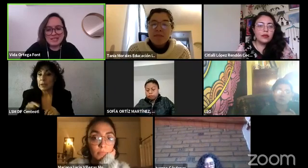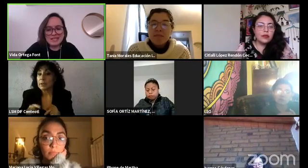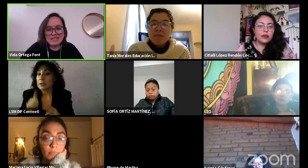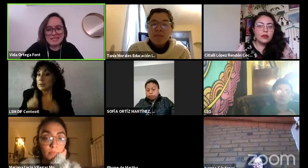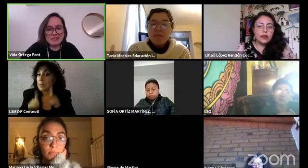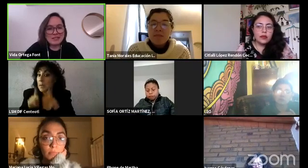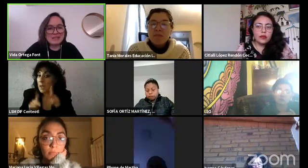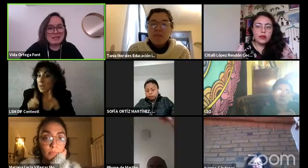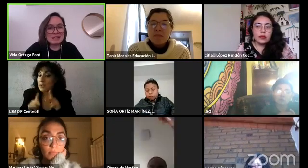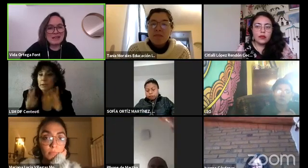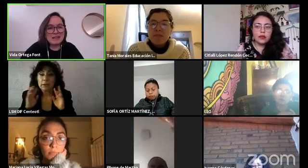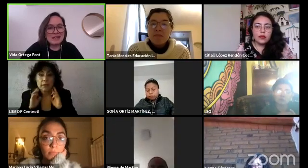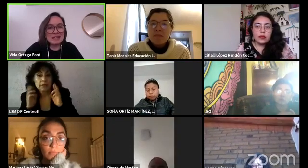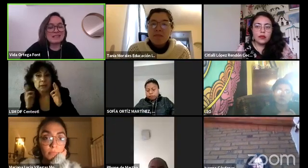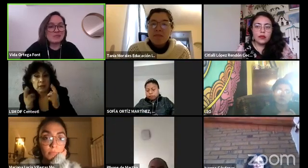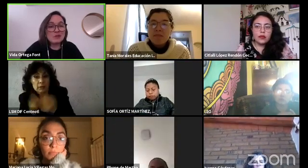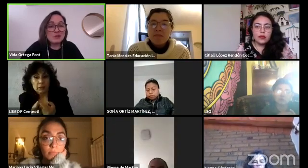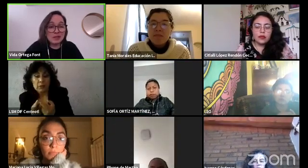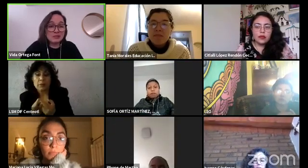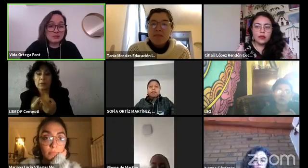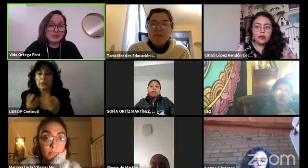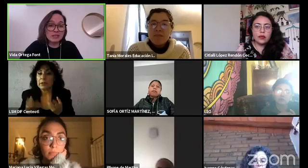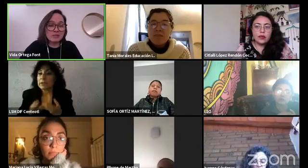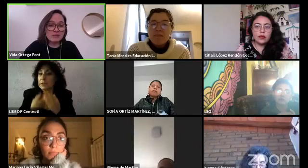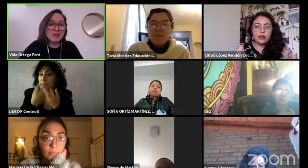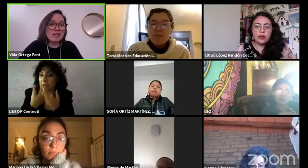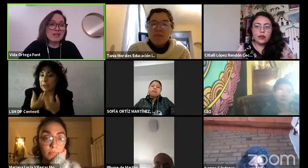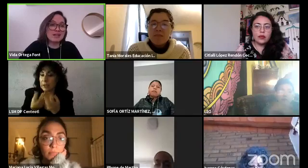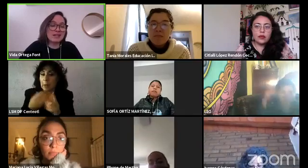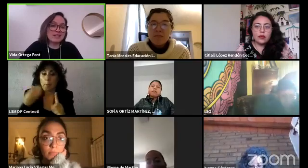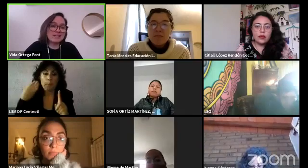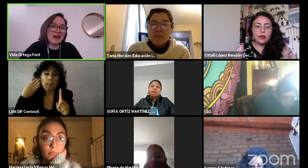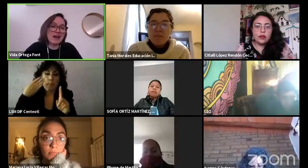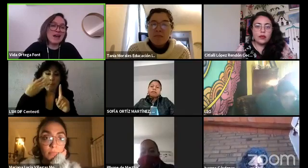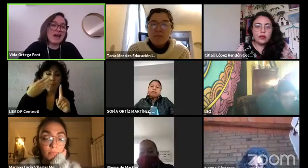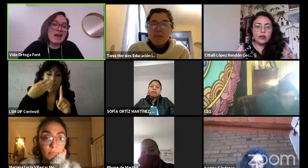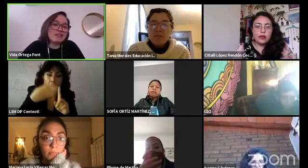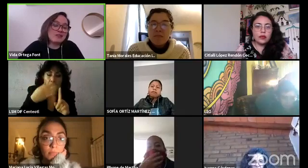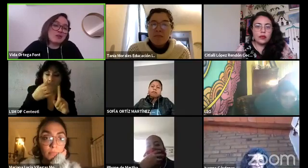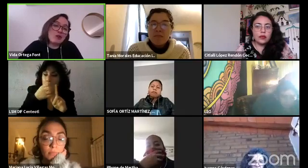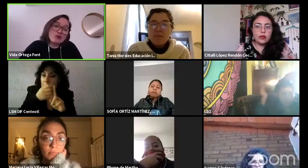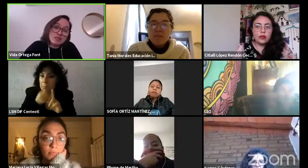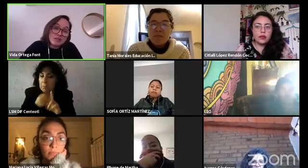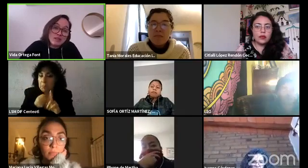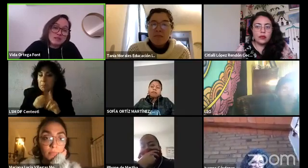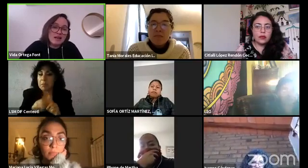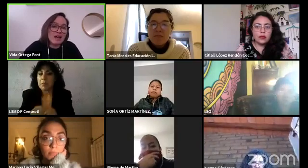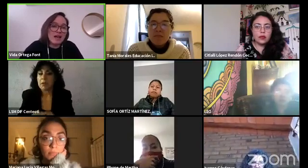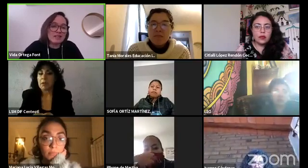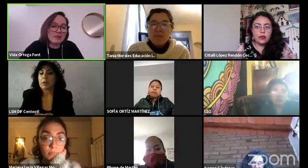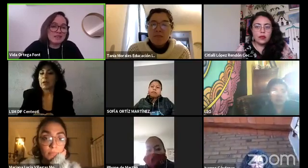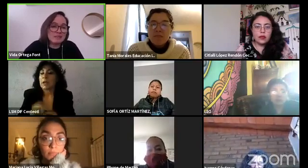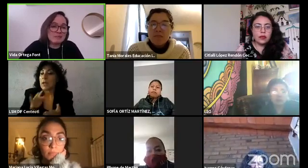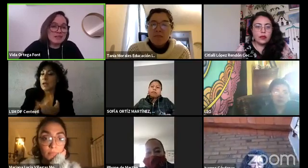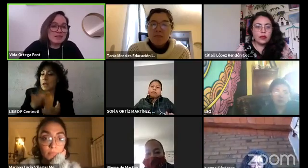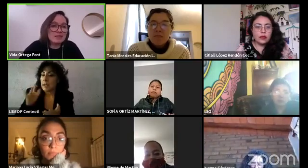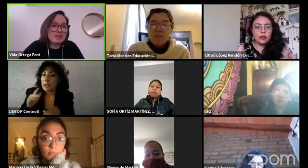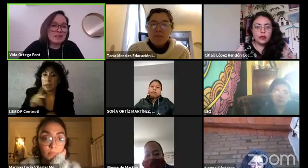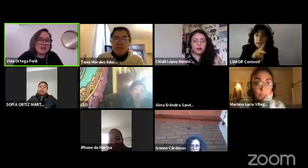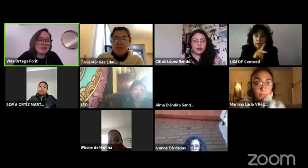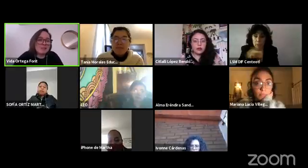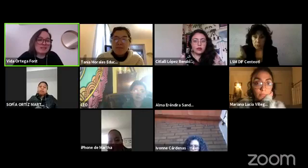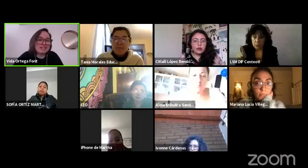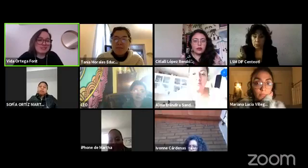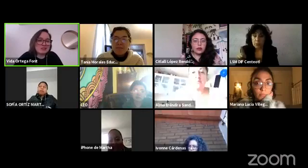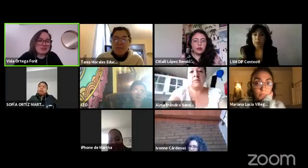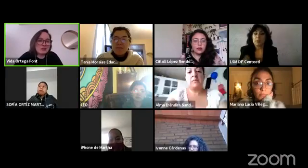conversatorios, y creo que estamos logrando ese objetivo gracias a no solo a ustedes, a las participantes que